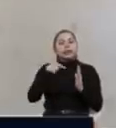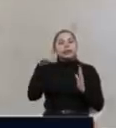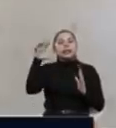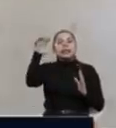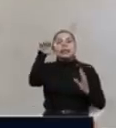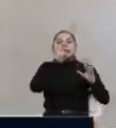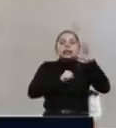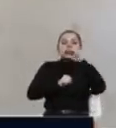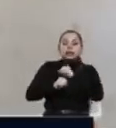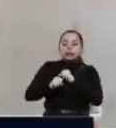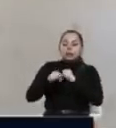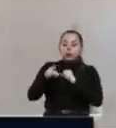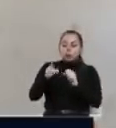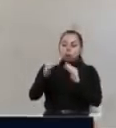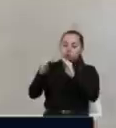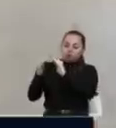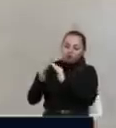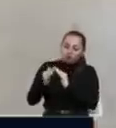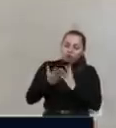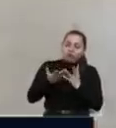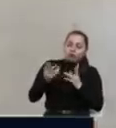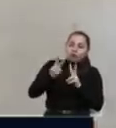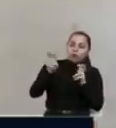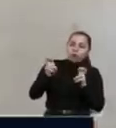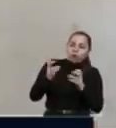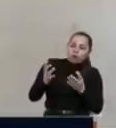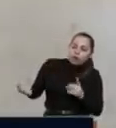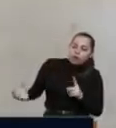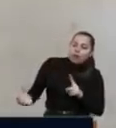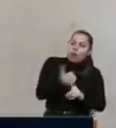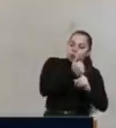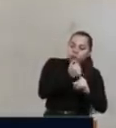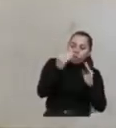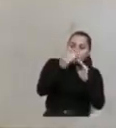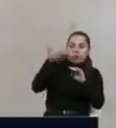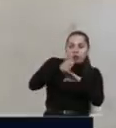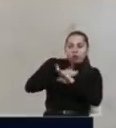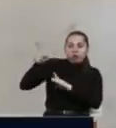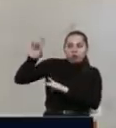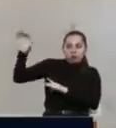identificar los bienes, incautar los bienes,